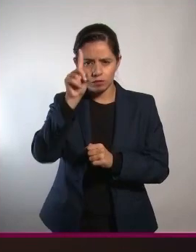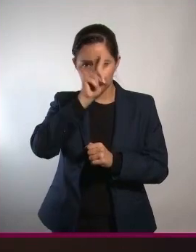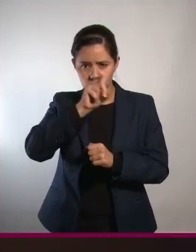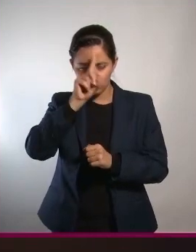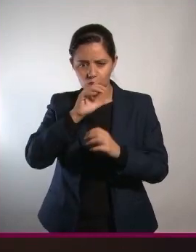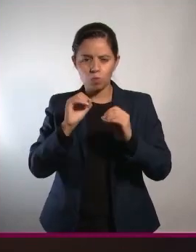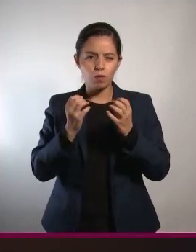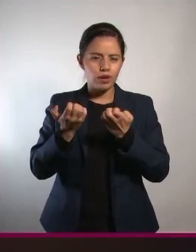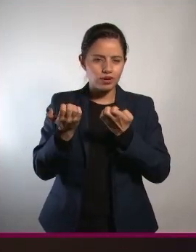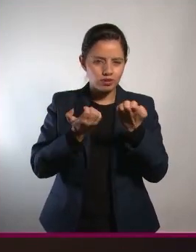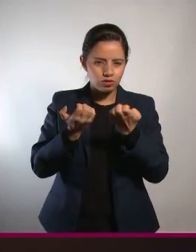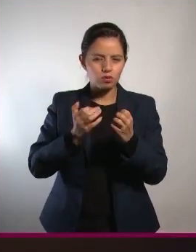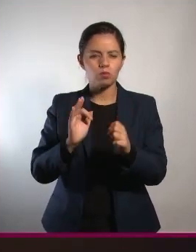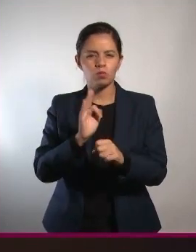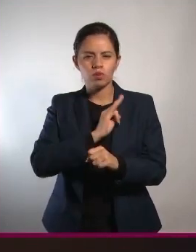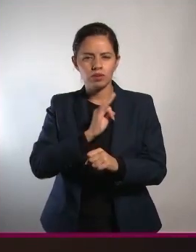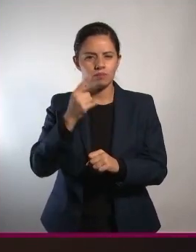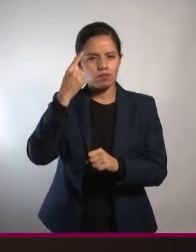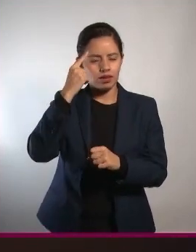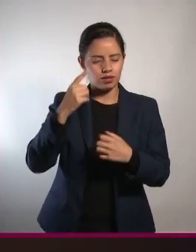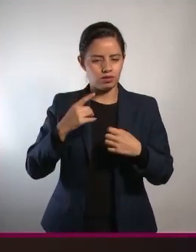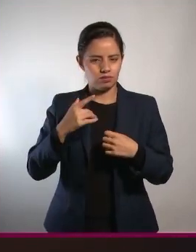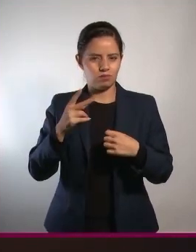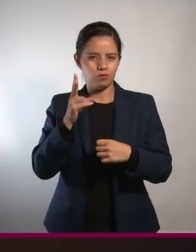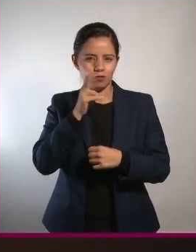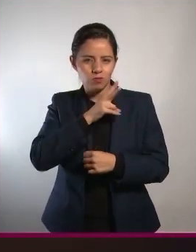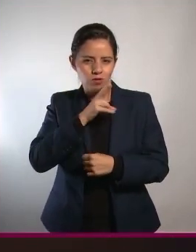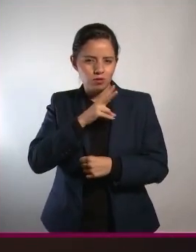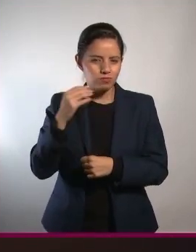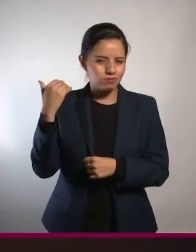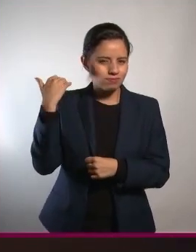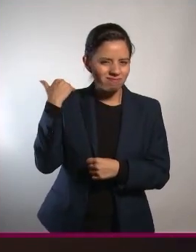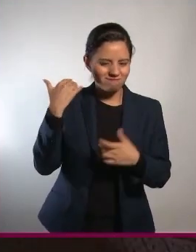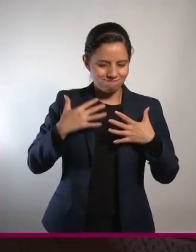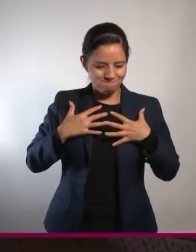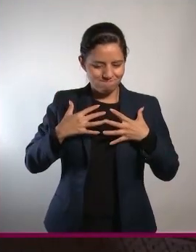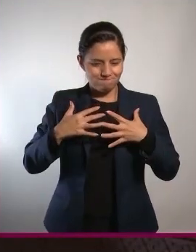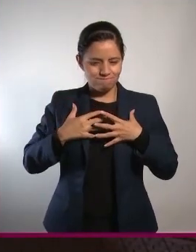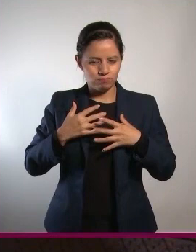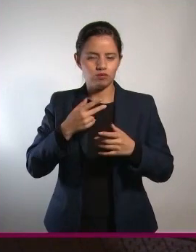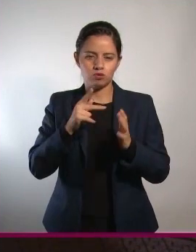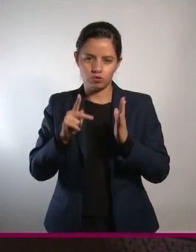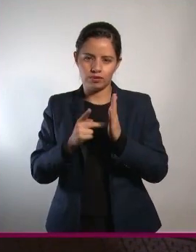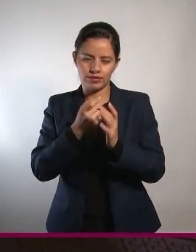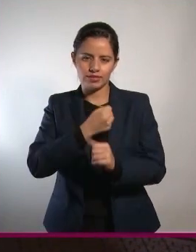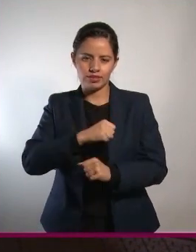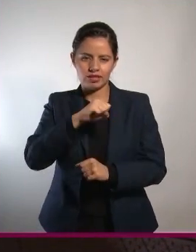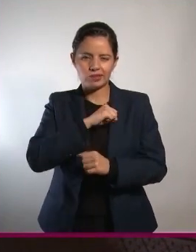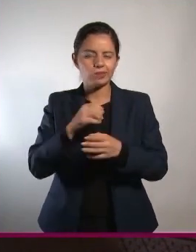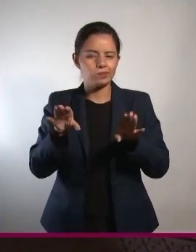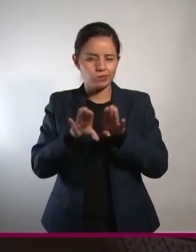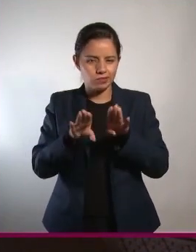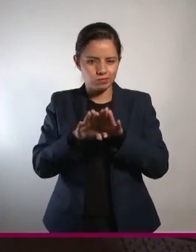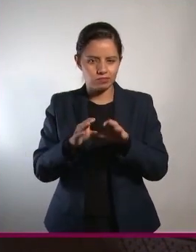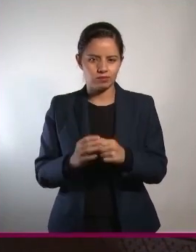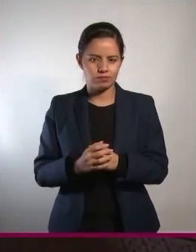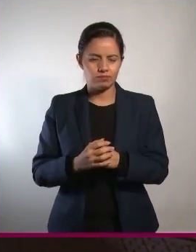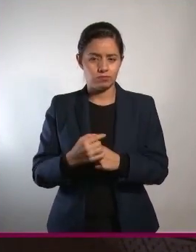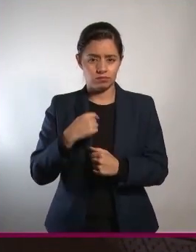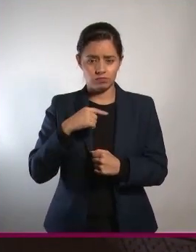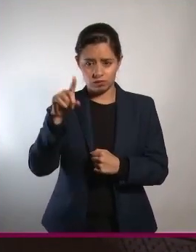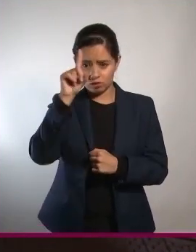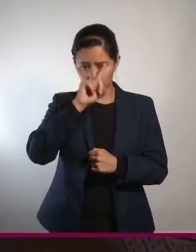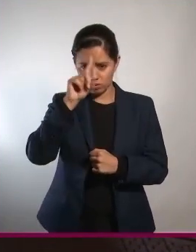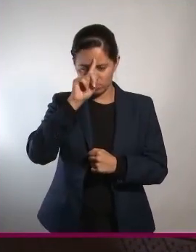ejercicios podemos hacer para rehabilitar nuestros pulmones en caso de haber tenido COVID? Mi recomendación es que se determine primero el grado